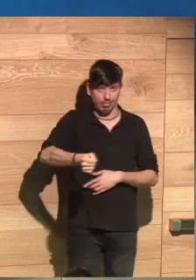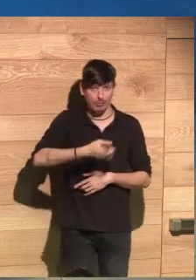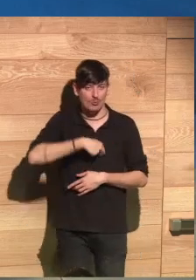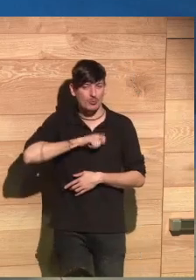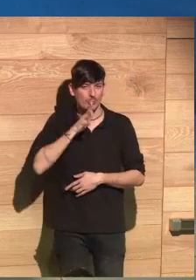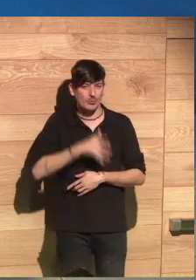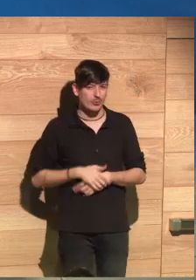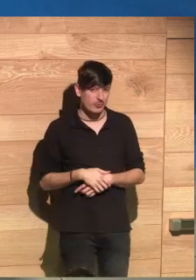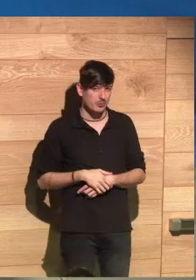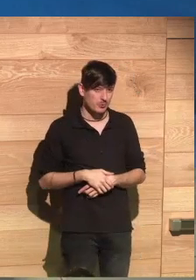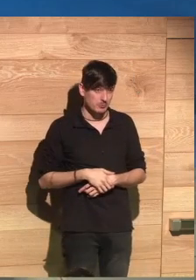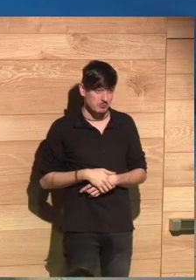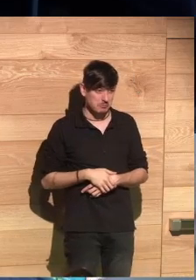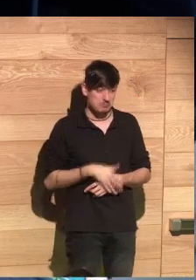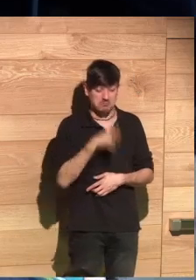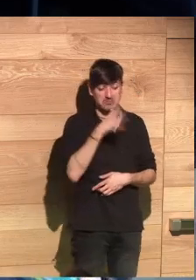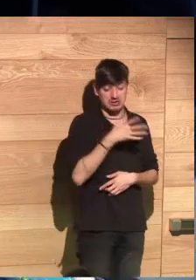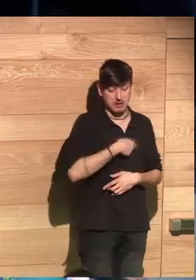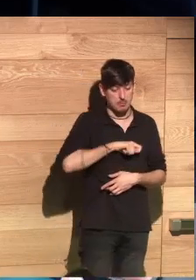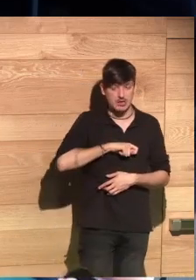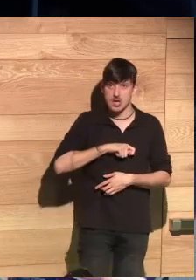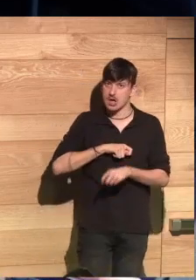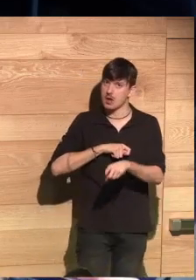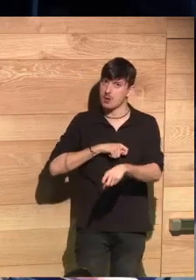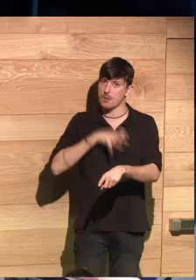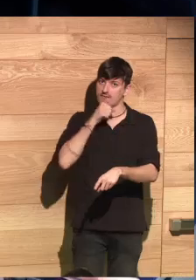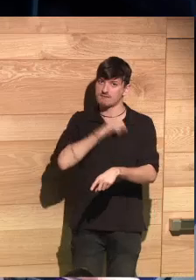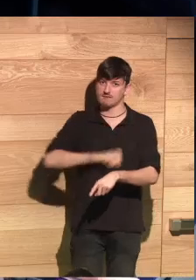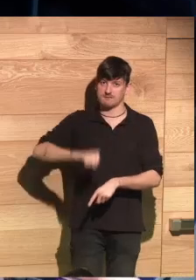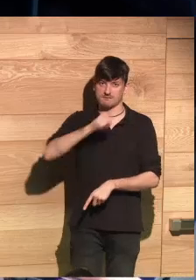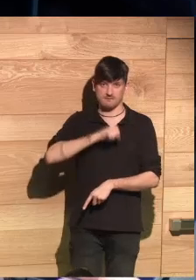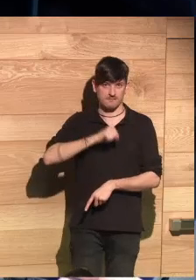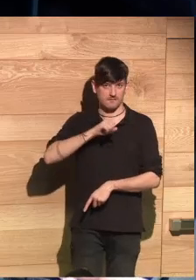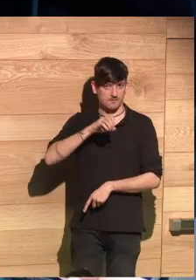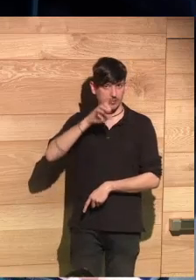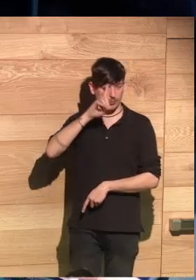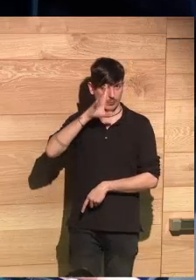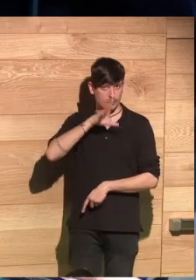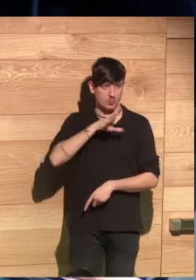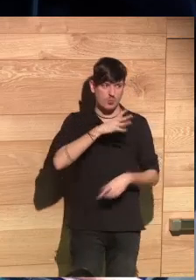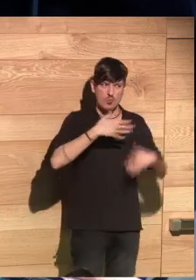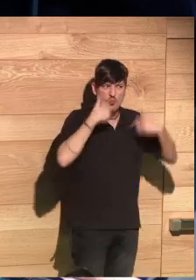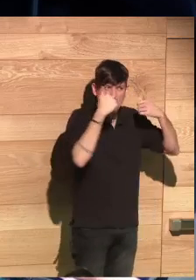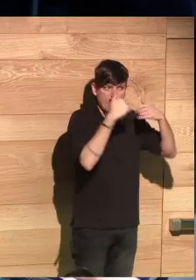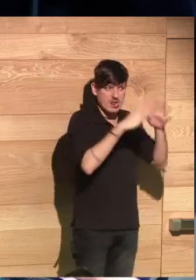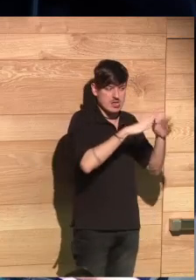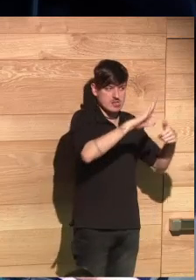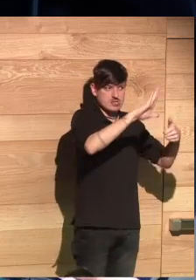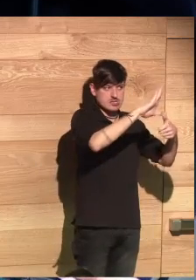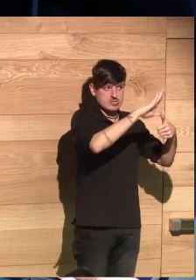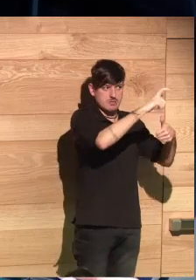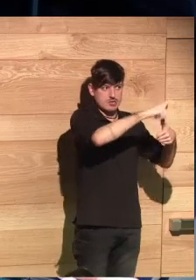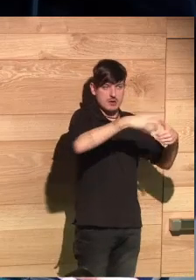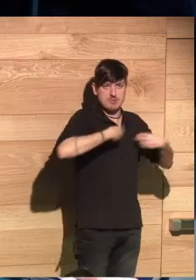y trasplantándolo aquí? Primero porque España es fascinante y cualquier norteamericano que tenga una oportunidad desde